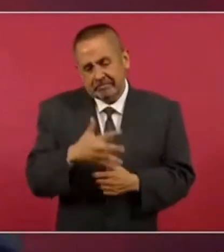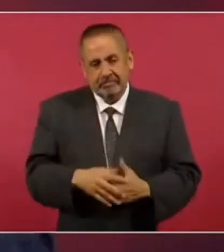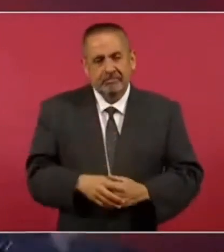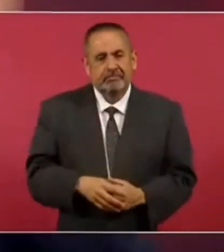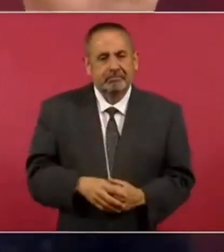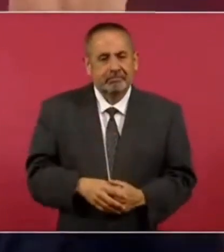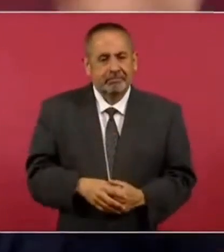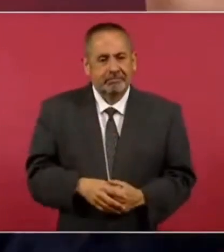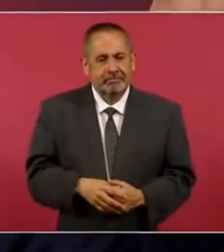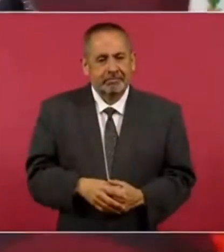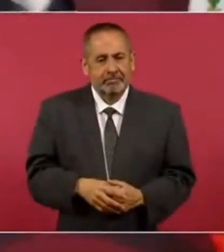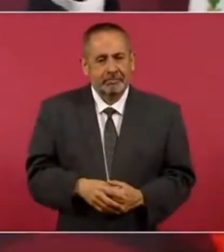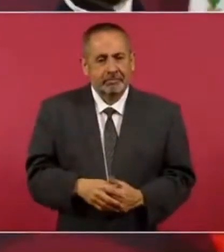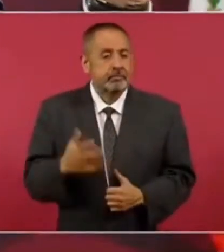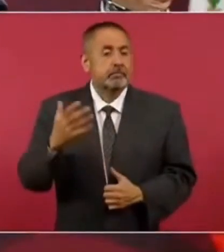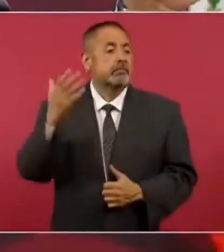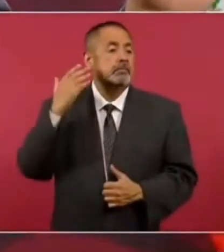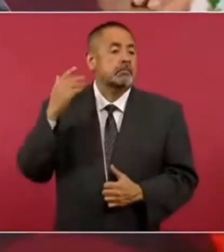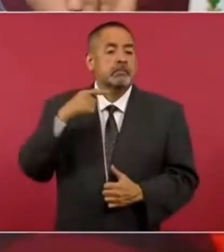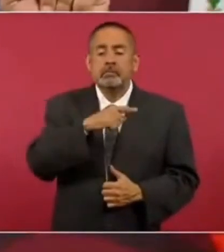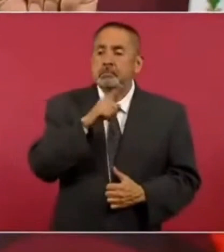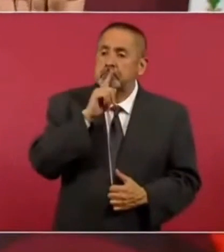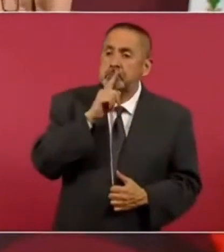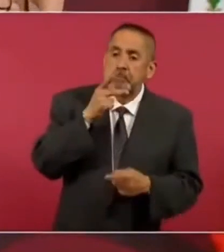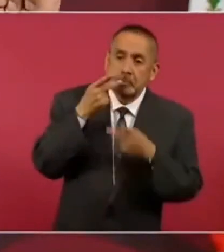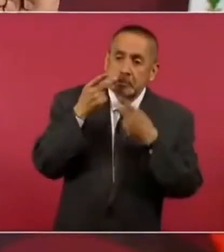de lo que no se trataba